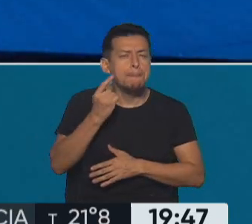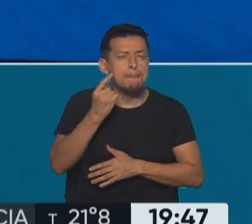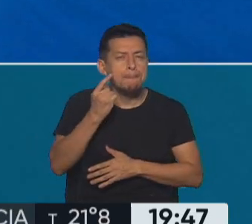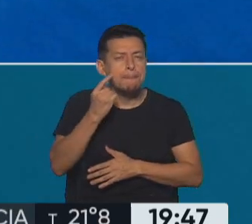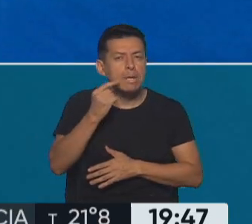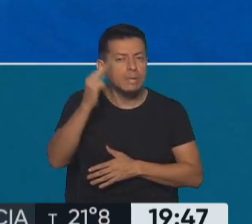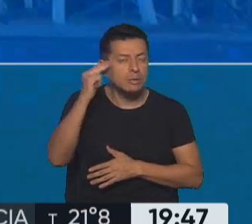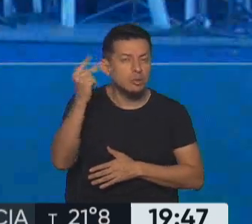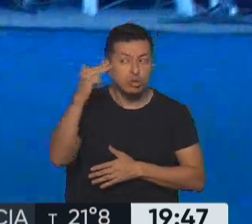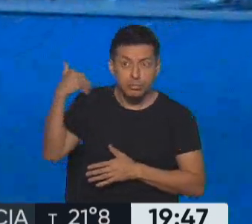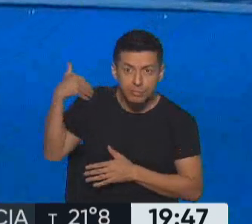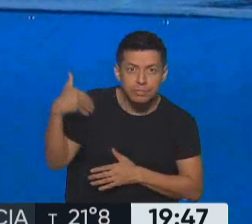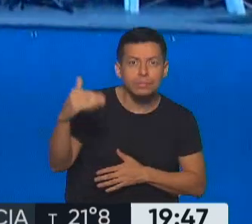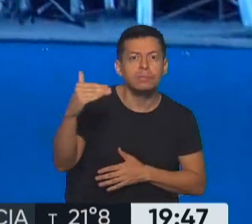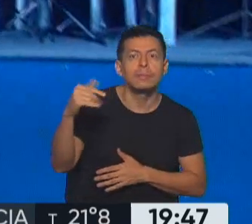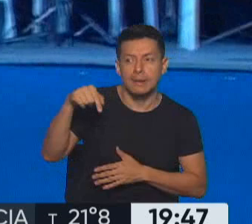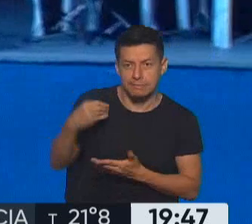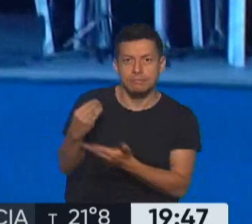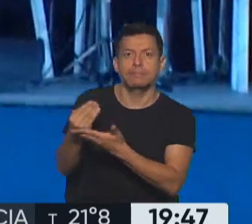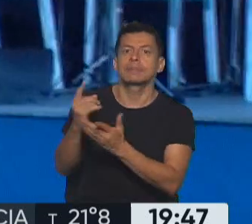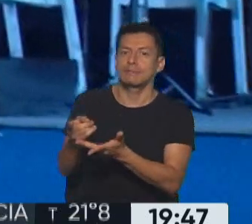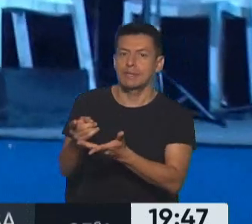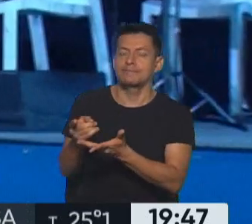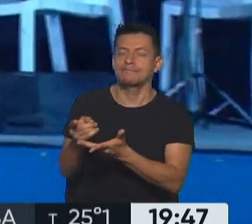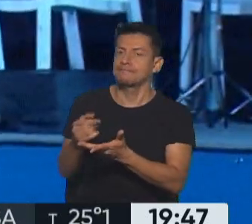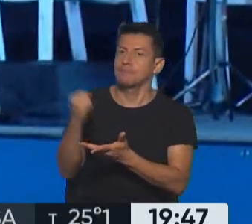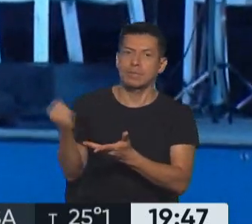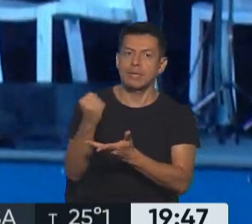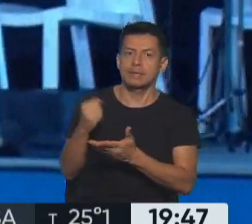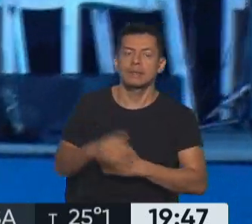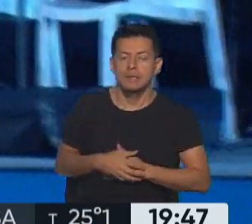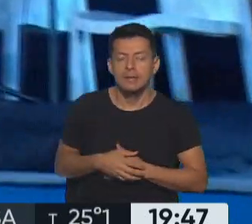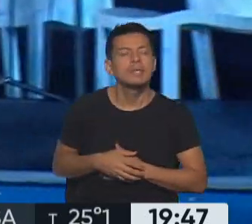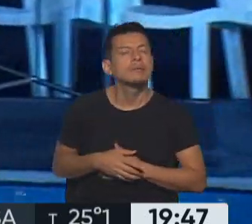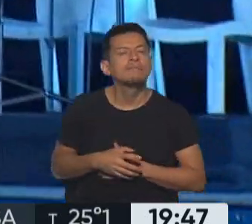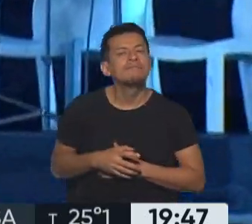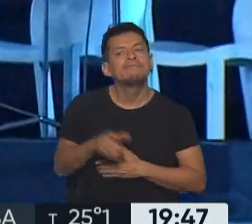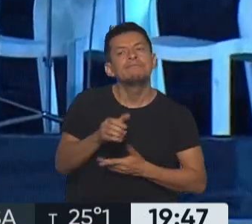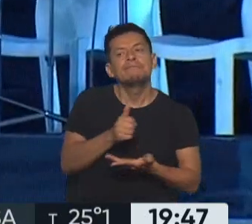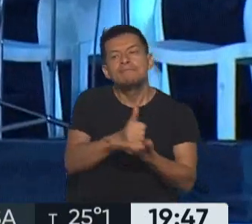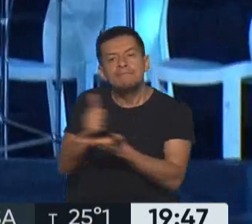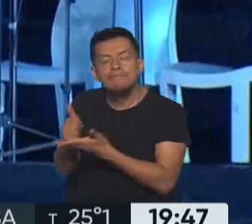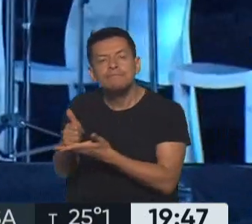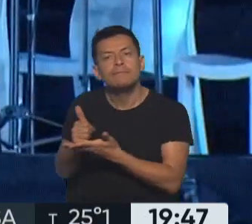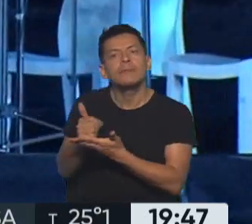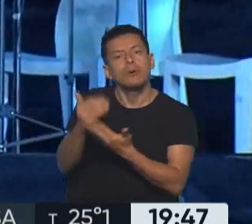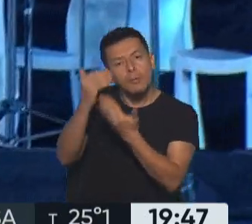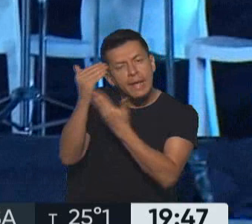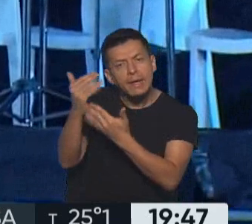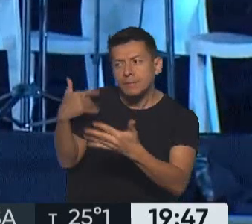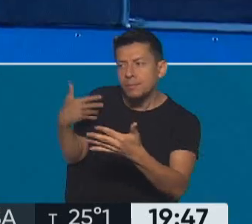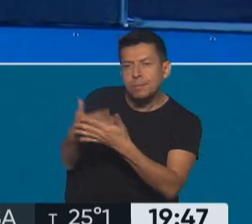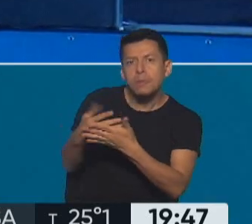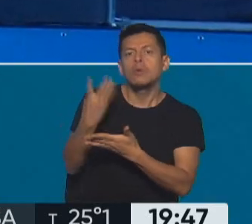1918 en adelante. También aquí, desde las etapas fundacionales, recordemos, están aquí homenajeando a 40 años de Malvinas.